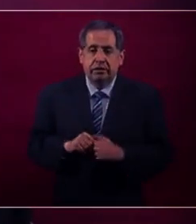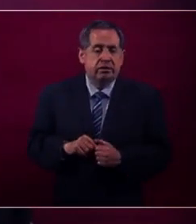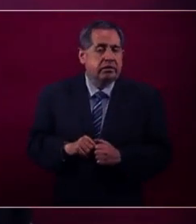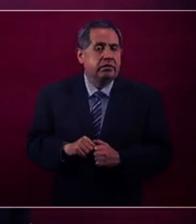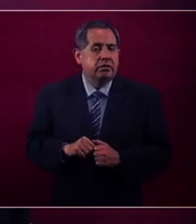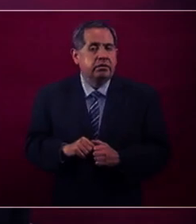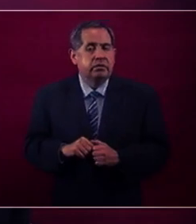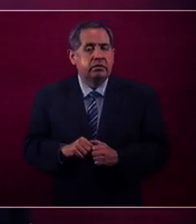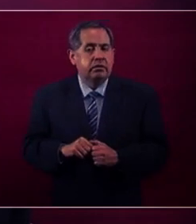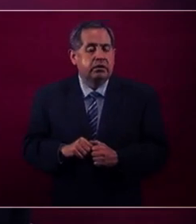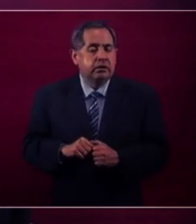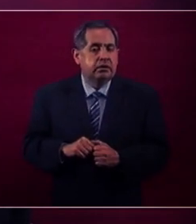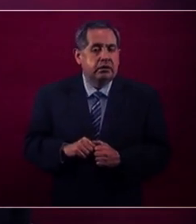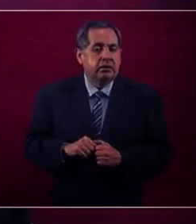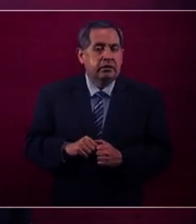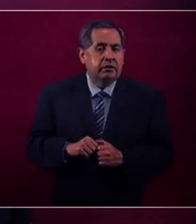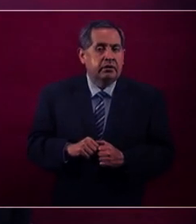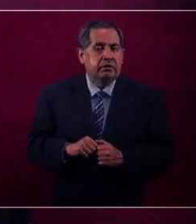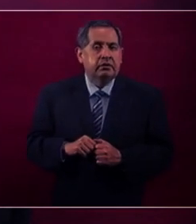recuperar